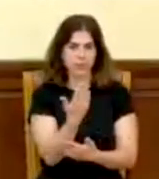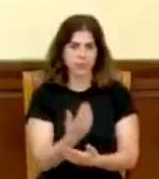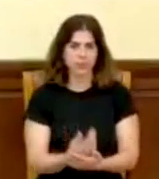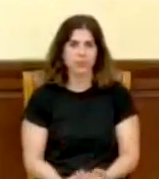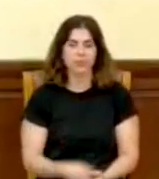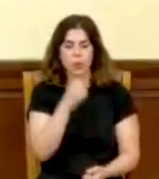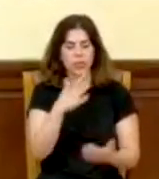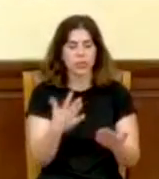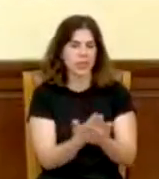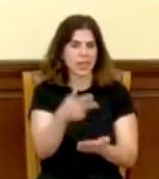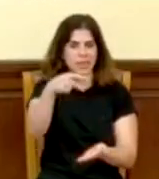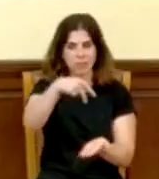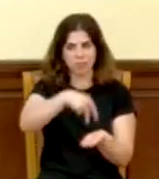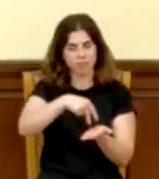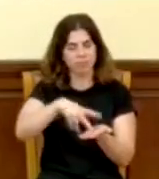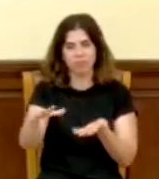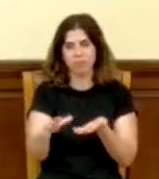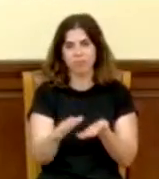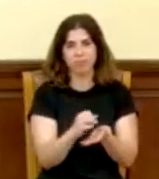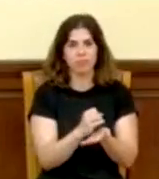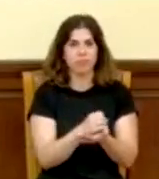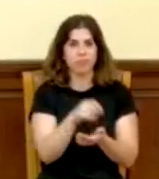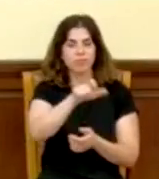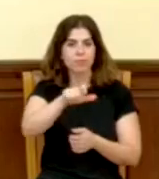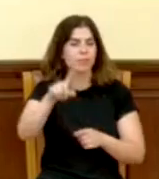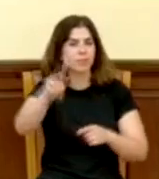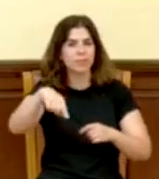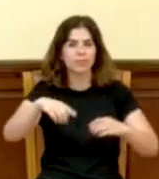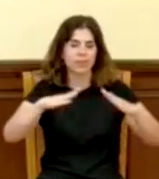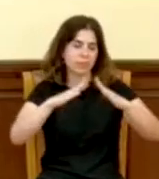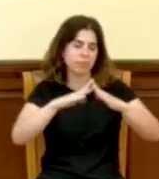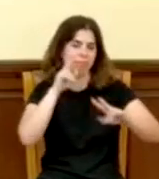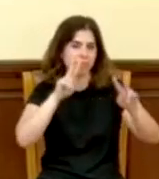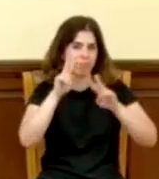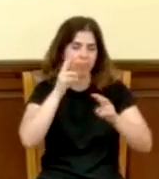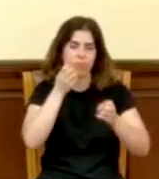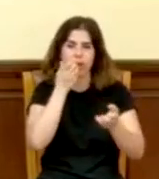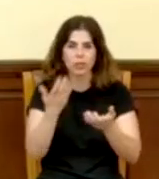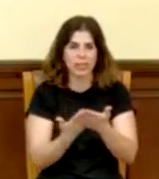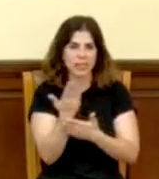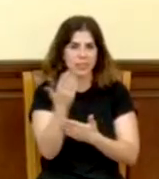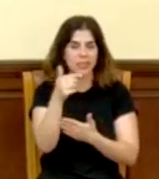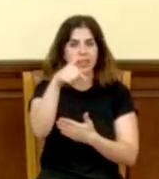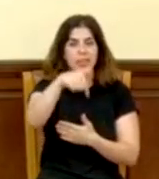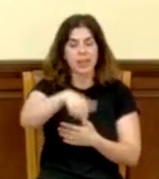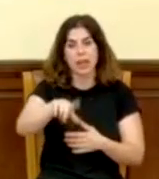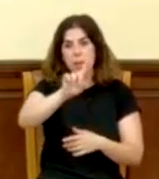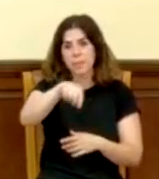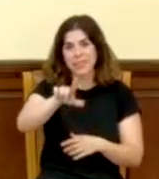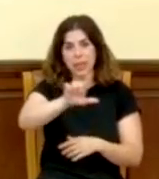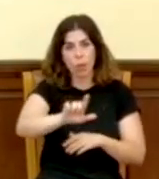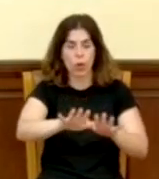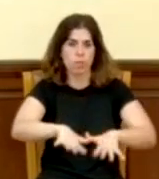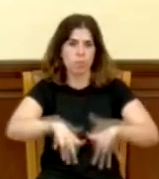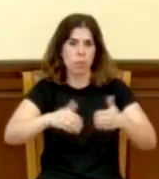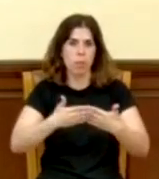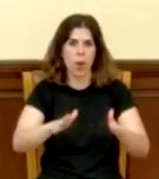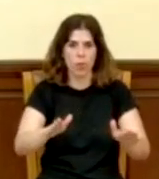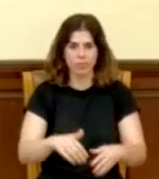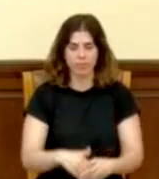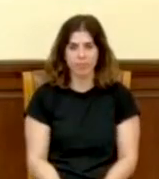Buenos días a todos los presentes, a quienes nos siguen desde sus casas a este pleno extraordinario del mes de julio. En primer lugar, vamos